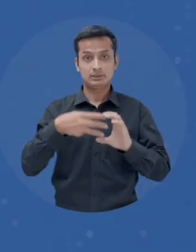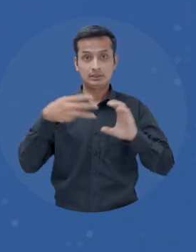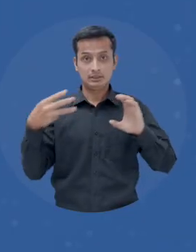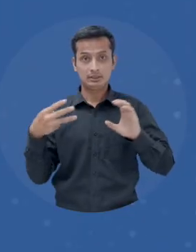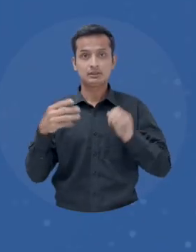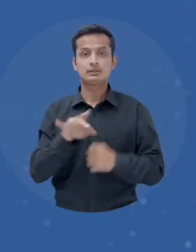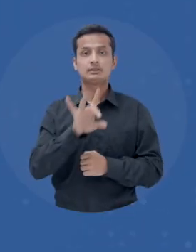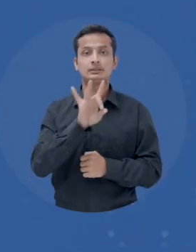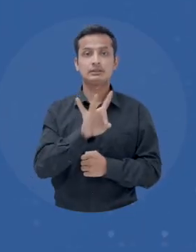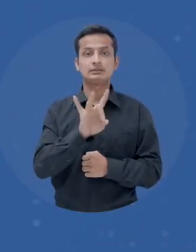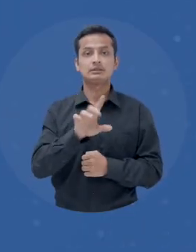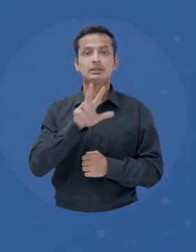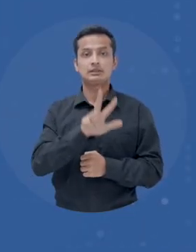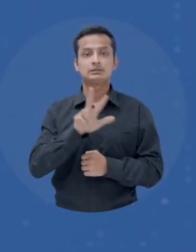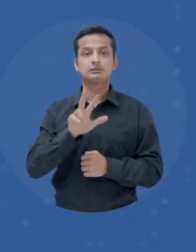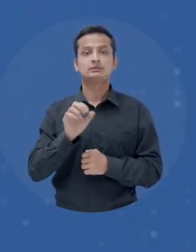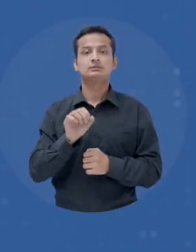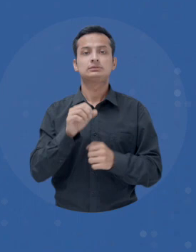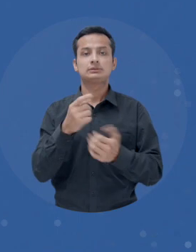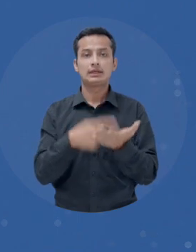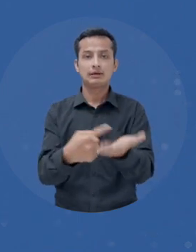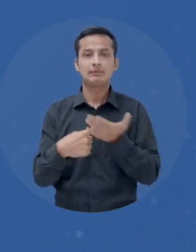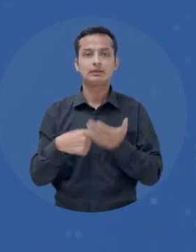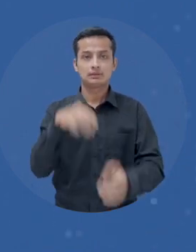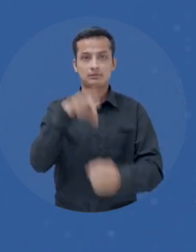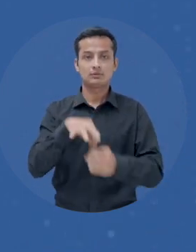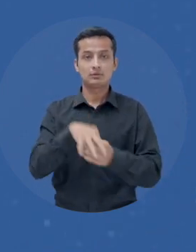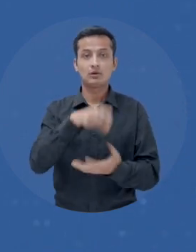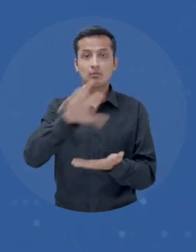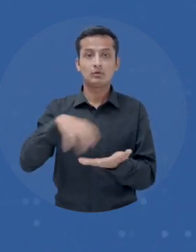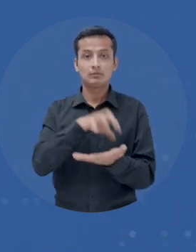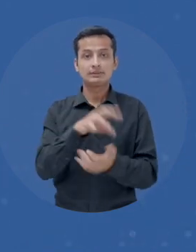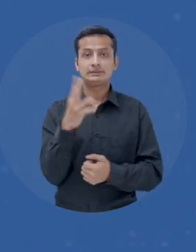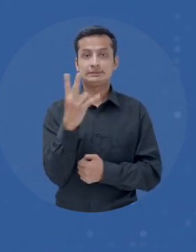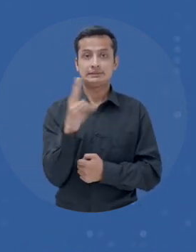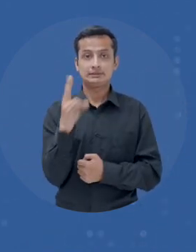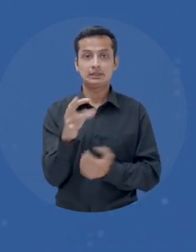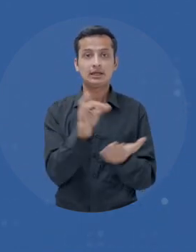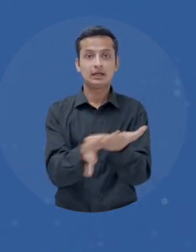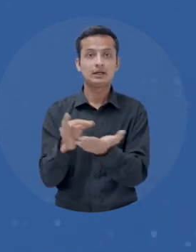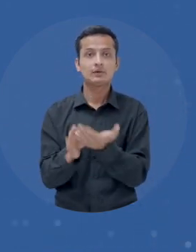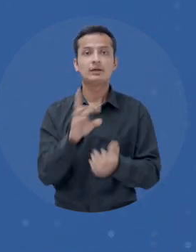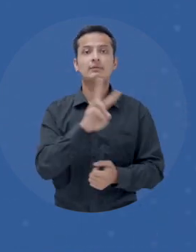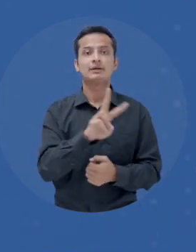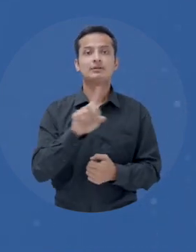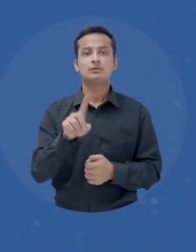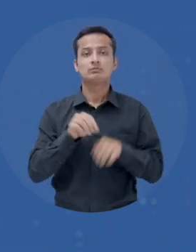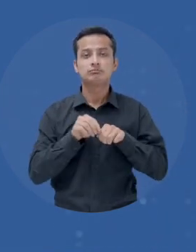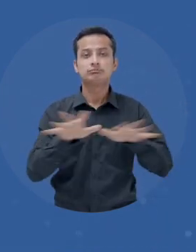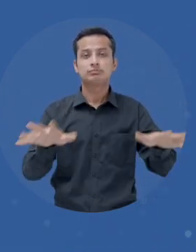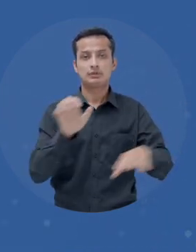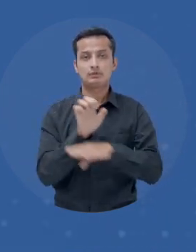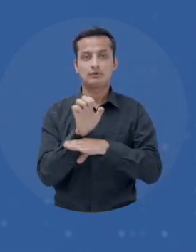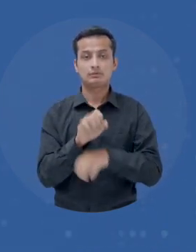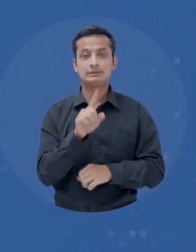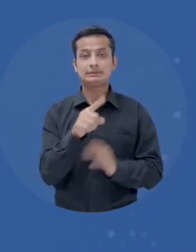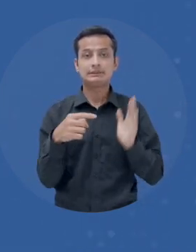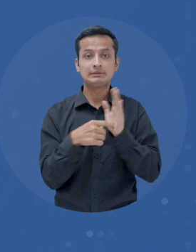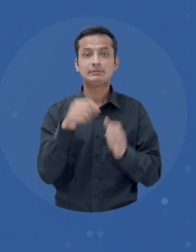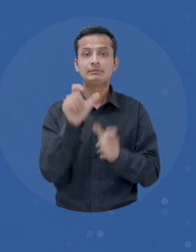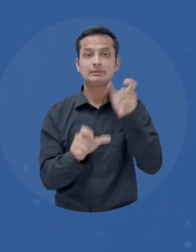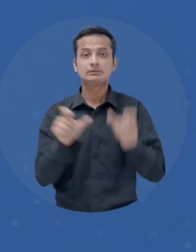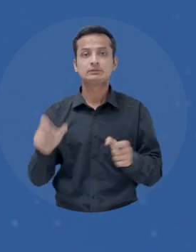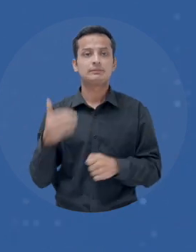CNE desarrolló 38 debates electorales en 17 provincias y 21 cantones del país, con más de